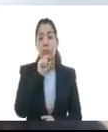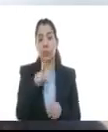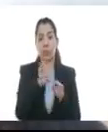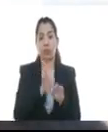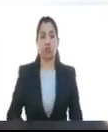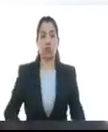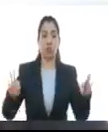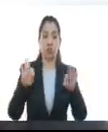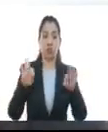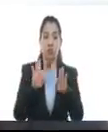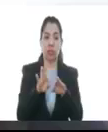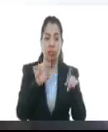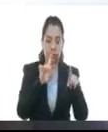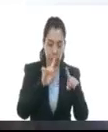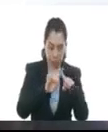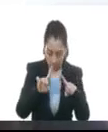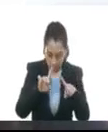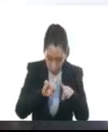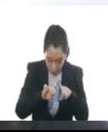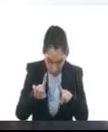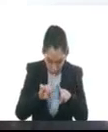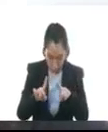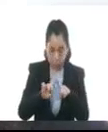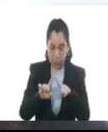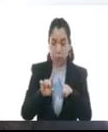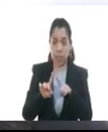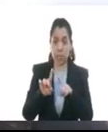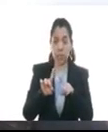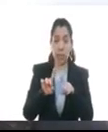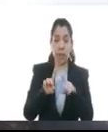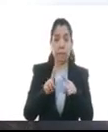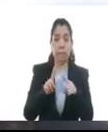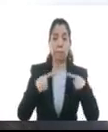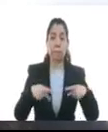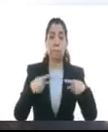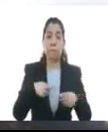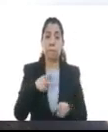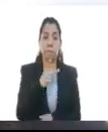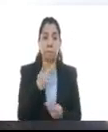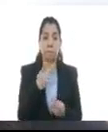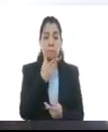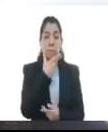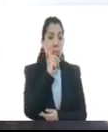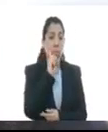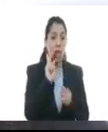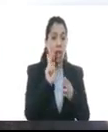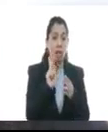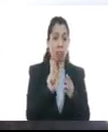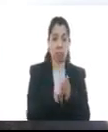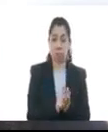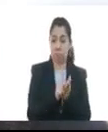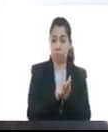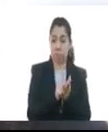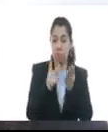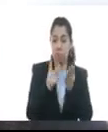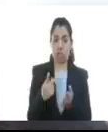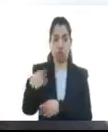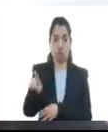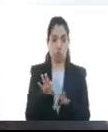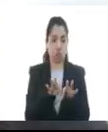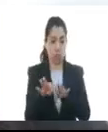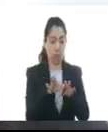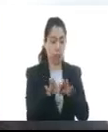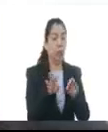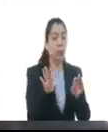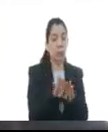los periodistas actualmente desarrollan su trabajo, ¿no? La situación por la que desde hace muchos años este